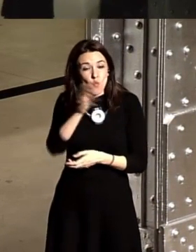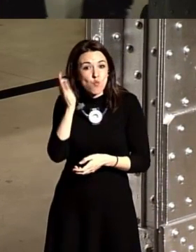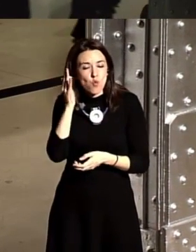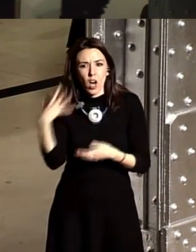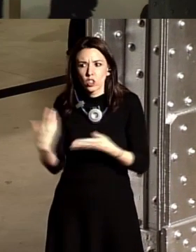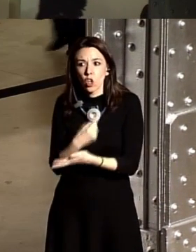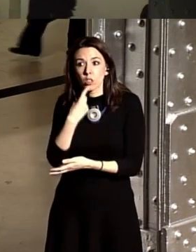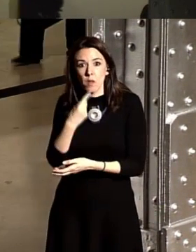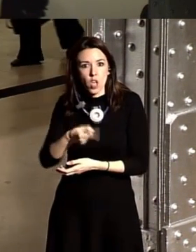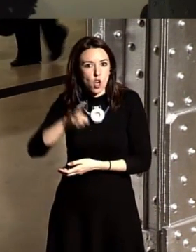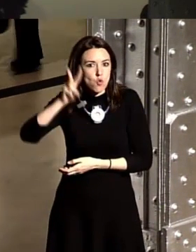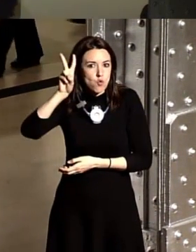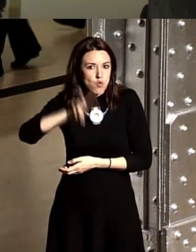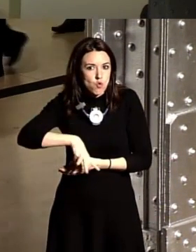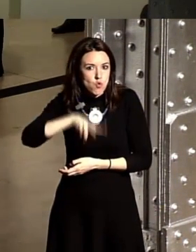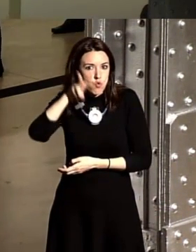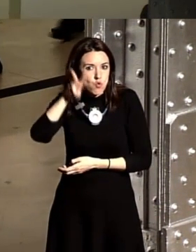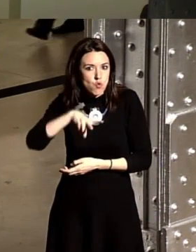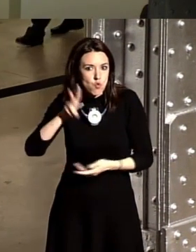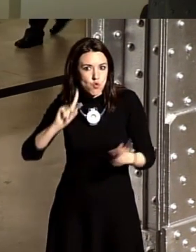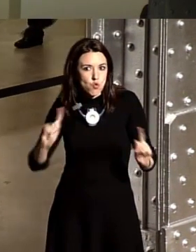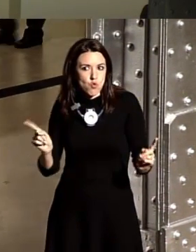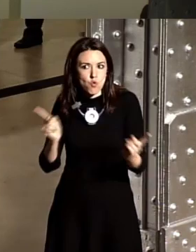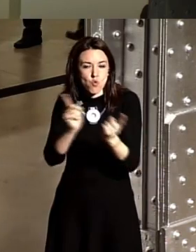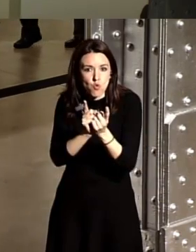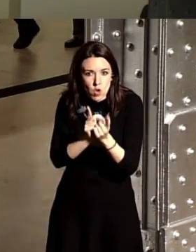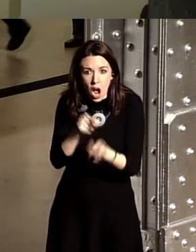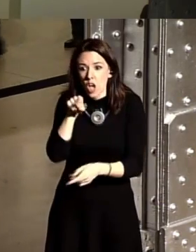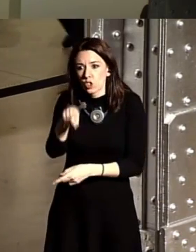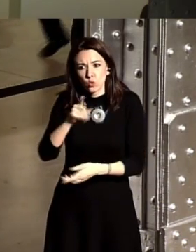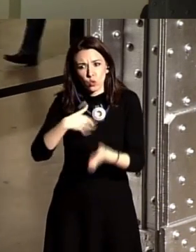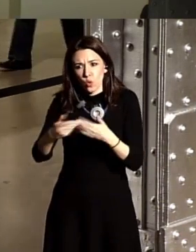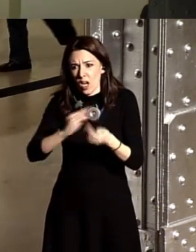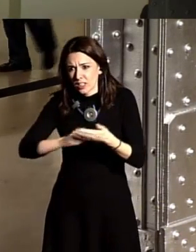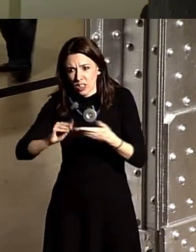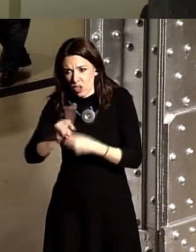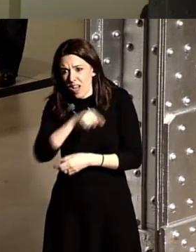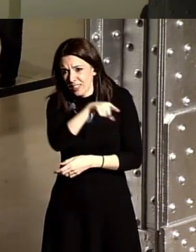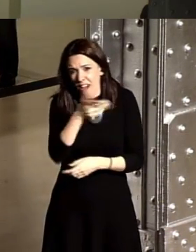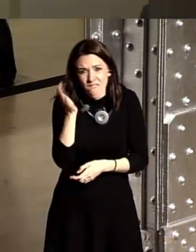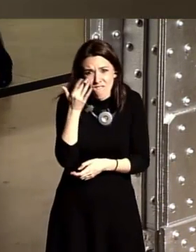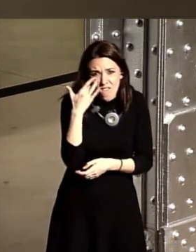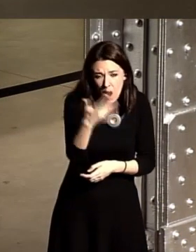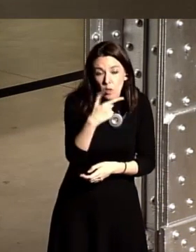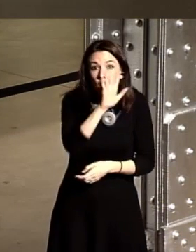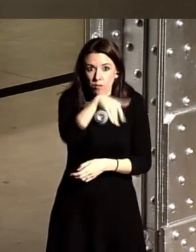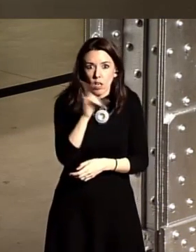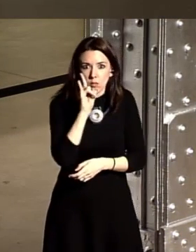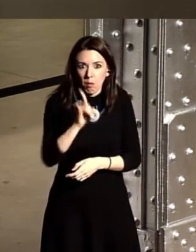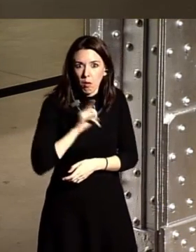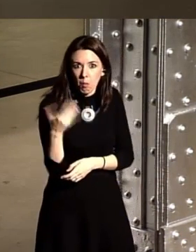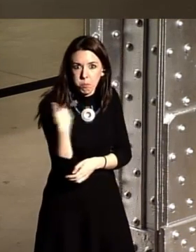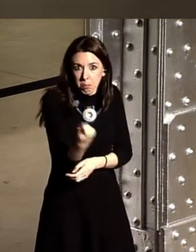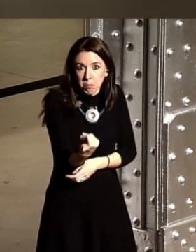decía, nunca va a encontrarse con ti, que tú no eres escritor, y ella muy famosa. Y ella me llamó. Fui a